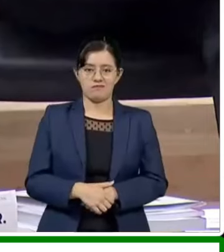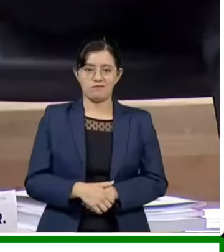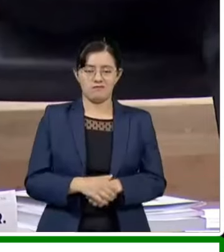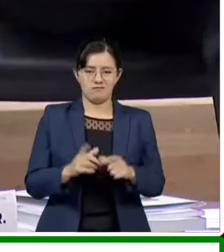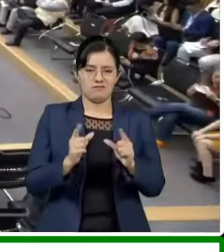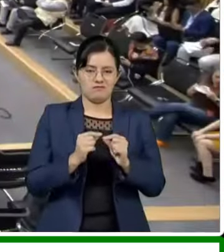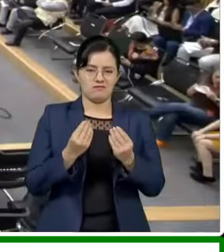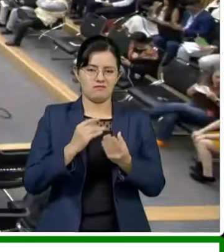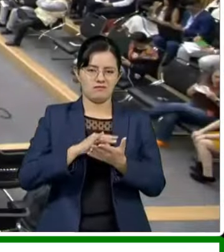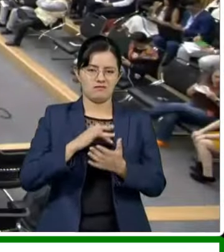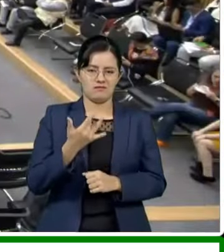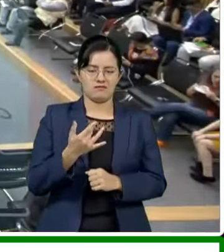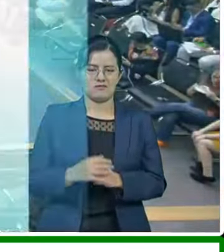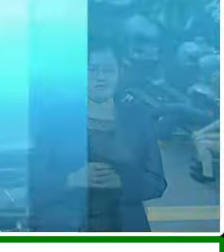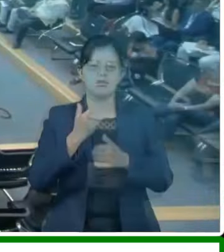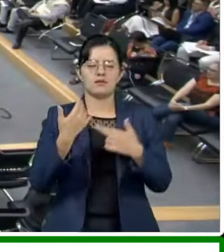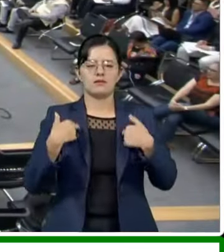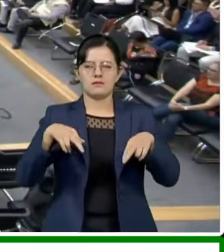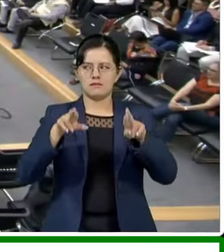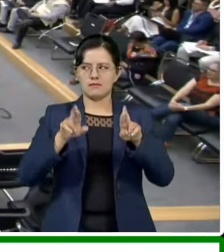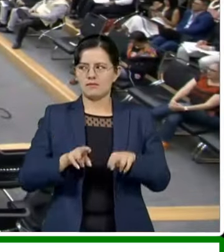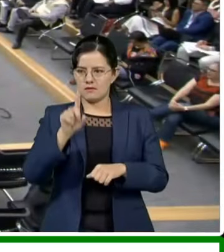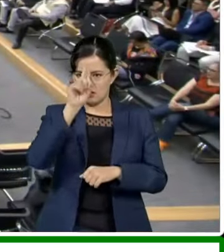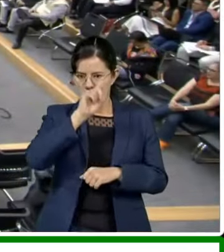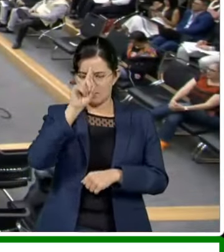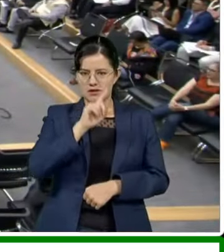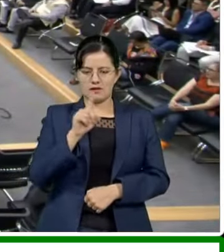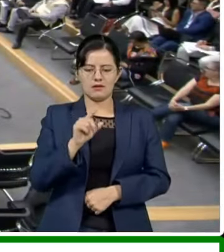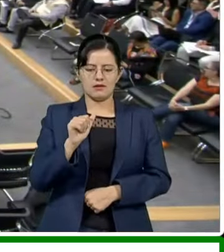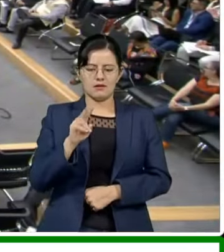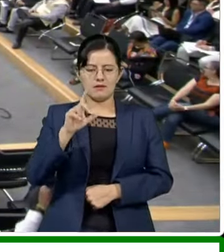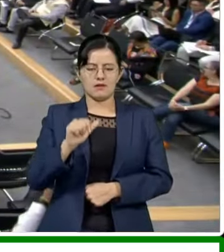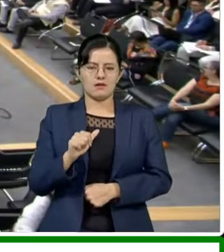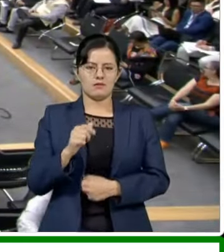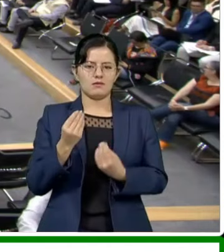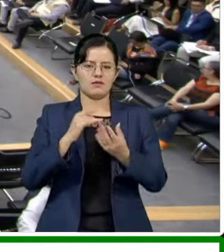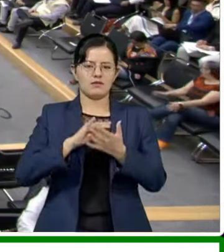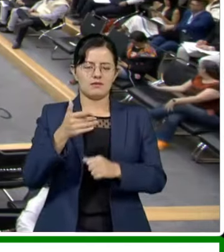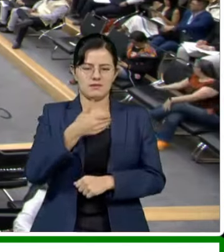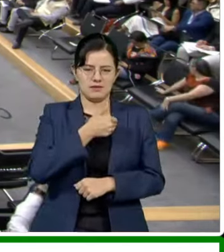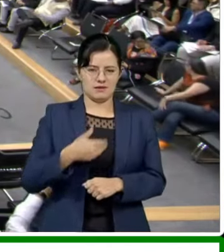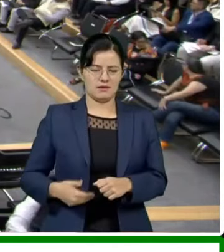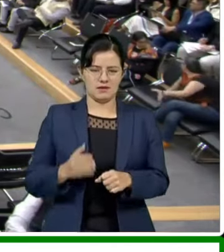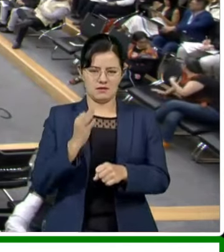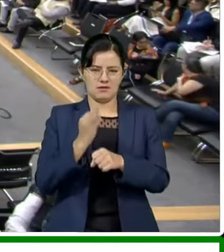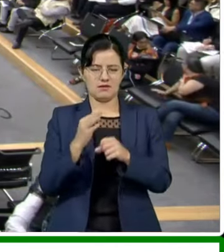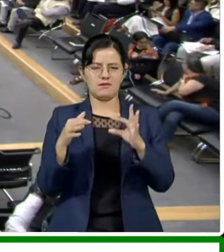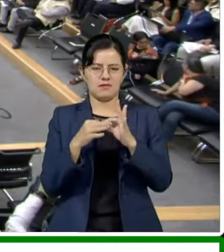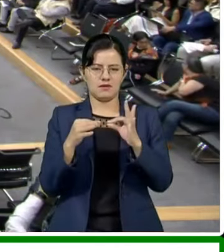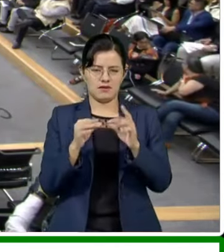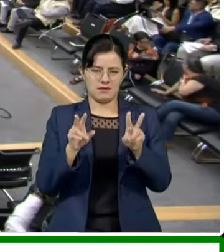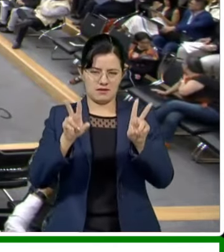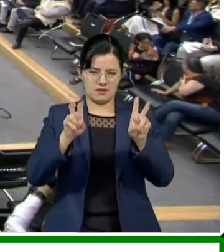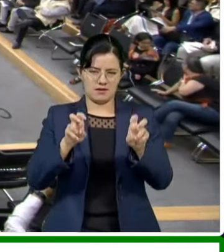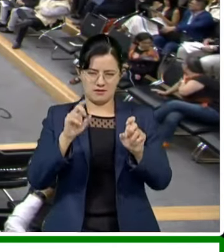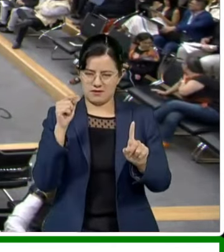Terminé, muchas gracias. Muchísimas gracias. Consejera Claudia Zavala. Muchas gracias, presidenta. Me voy a referir al tema que nos ocupa